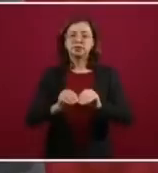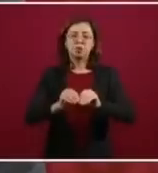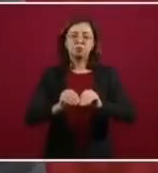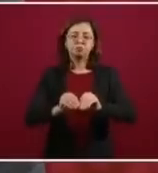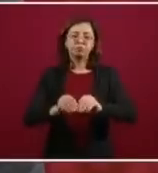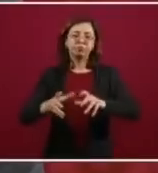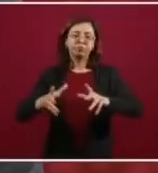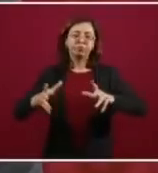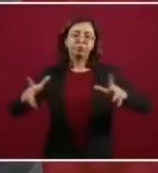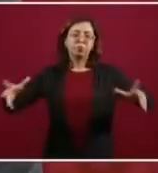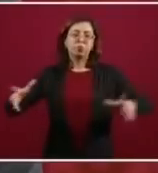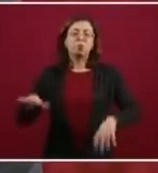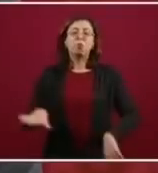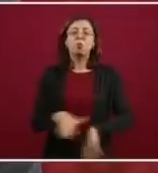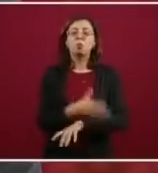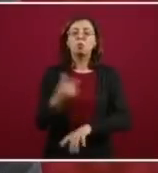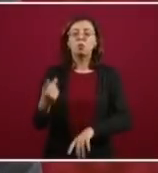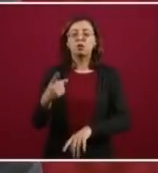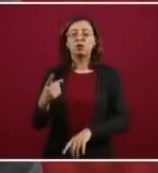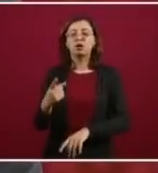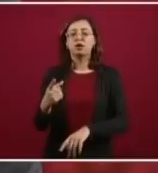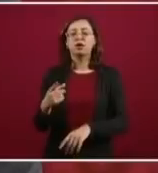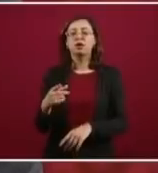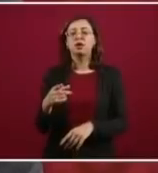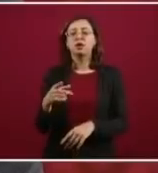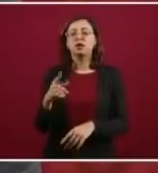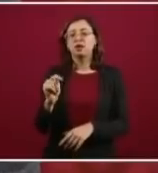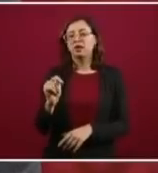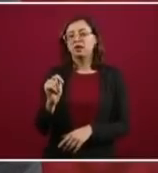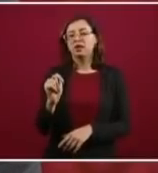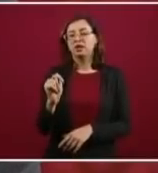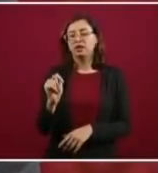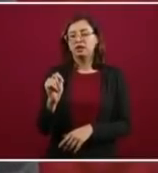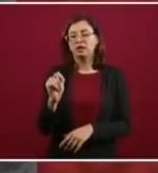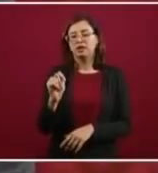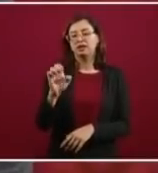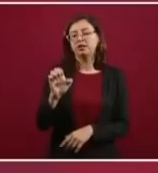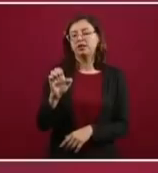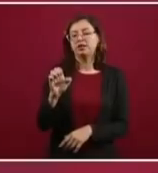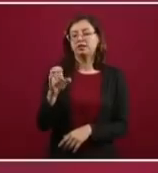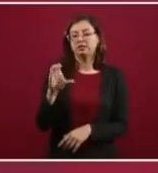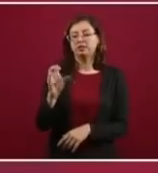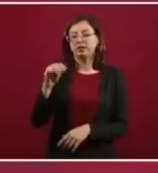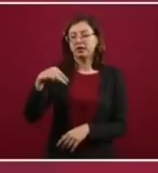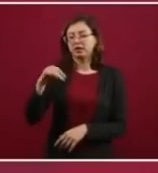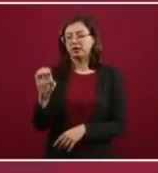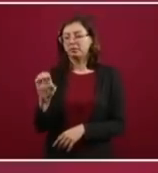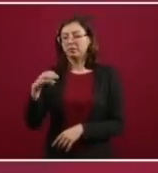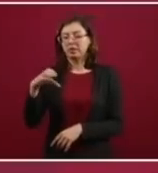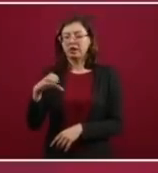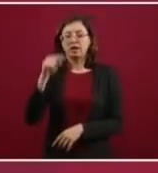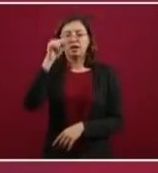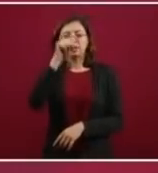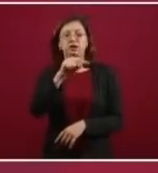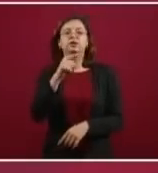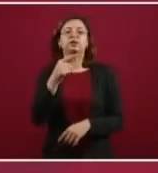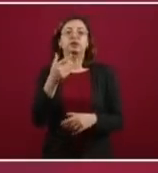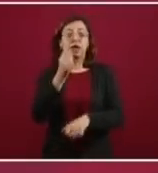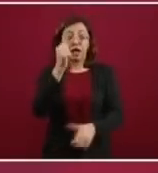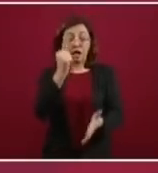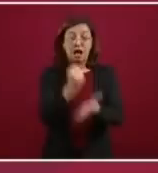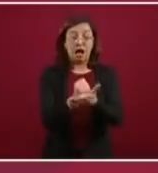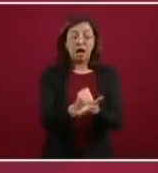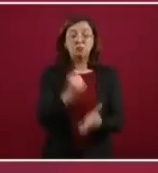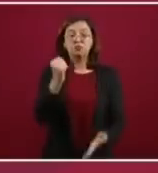Porque con el Tratado de Libre Comercio, al aprobarse, las armadoras,